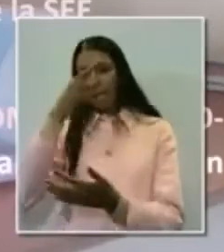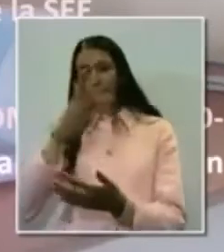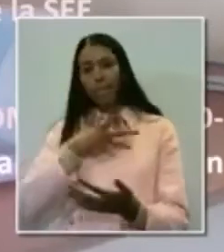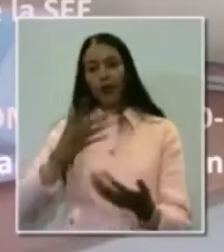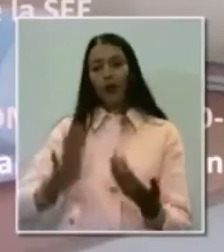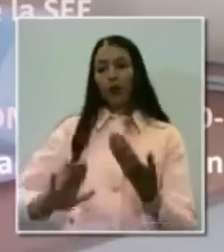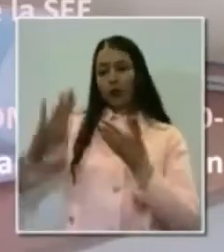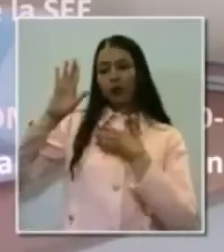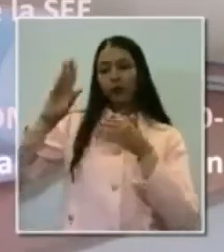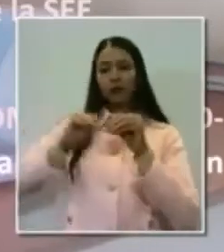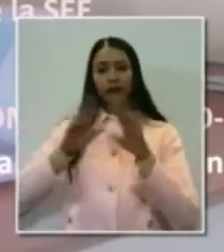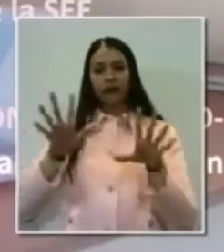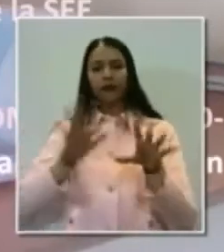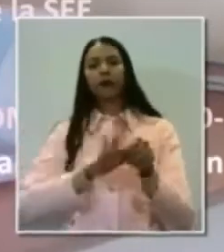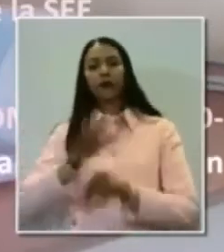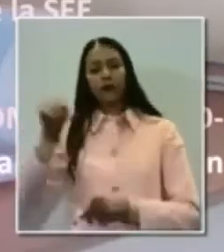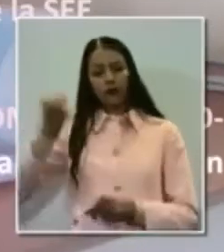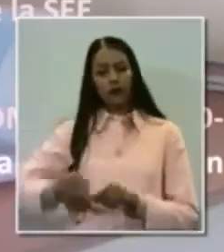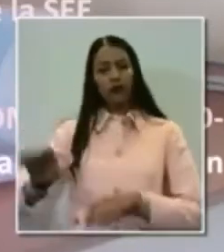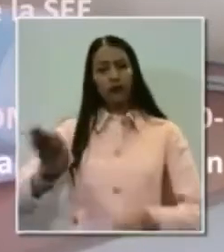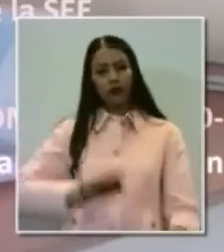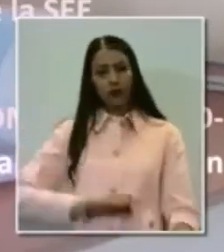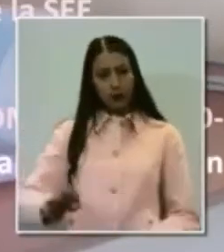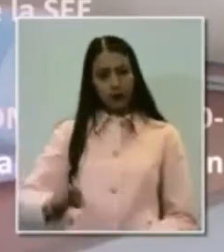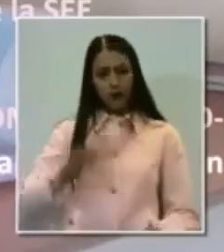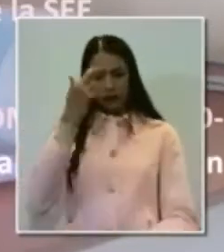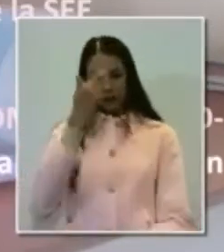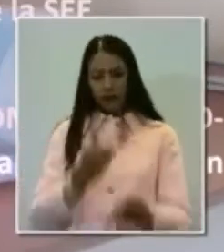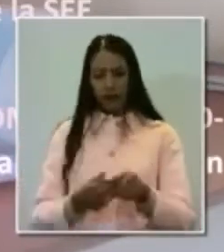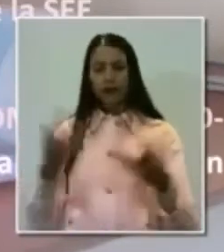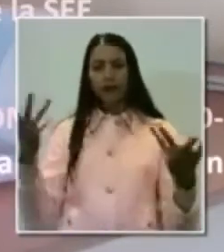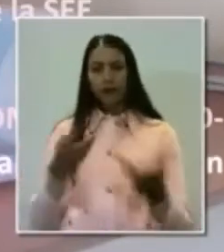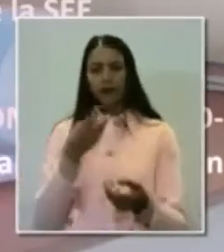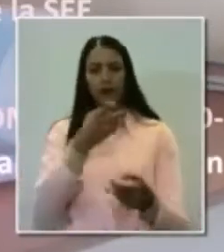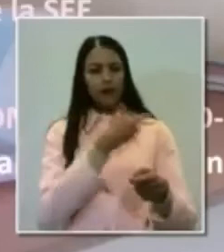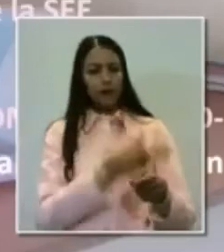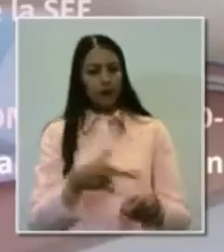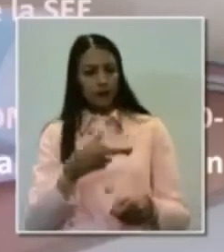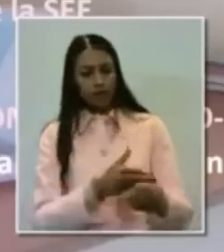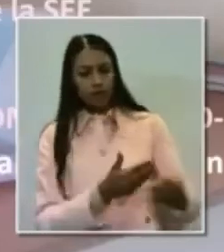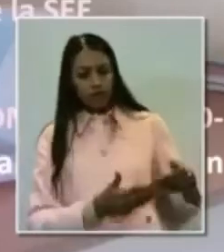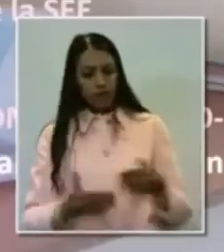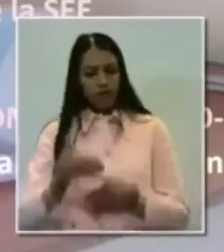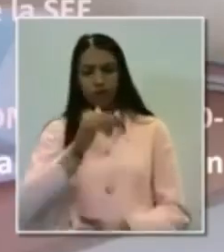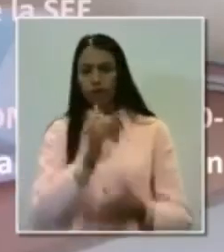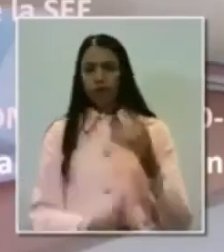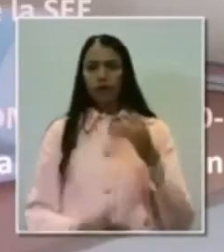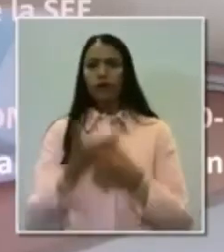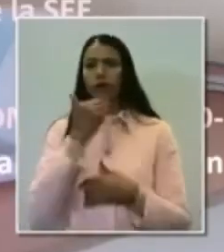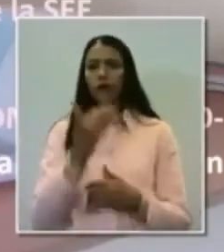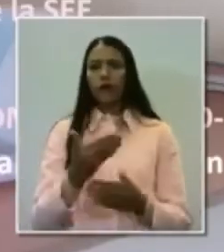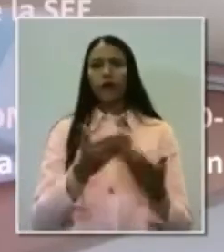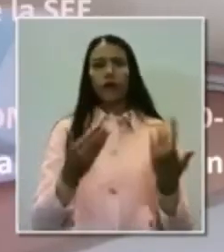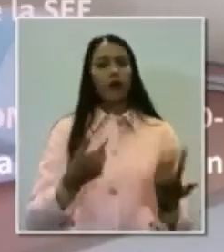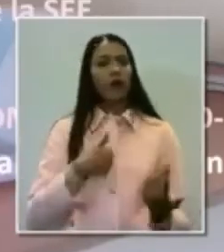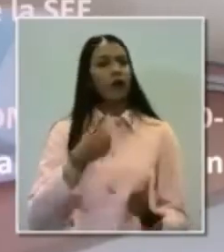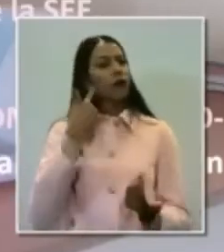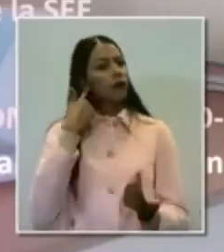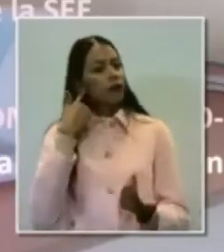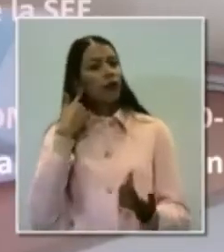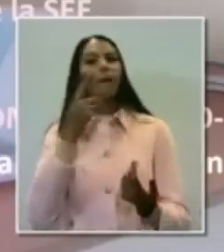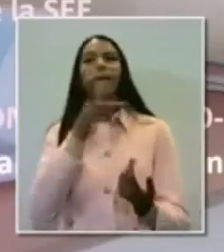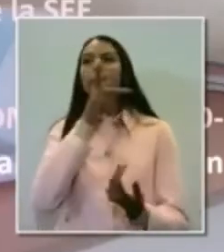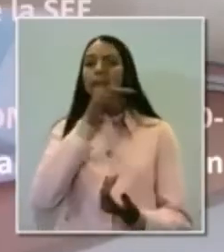de hoy cuál es nuestra tarea. Hoy tenemos que hacer que este proceso culmine bien, hoy tenemos que escuchar a los padres de